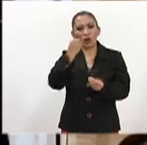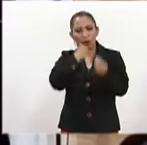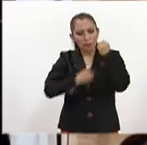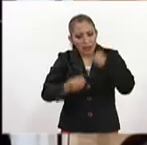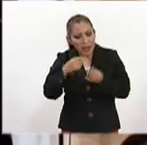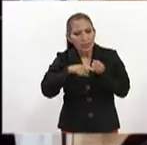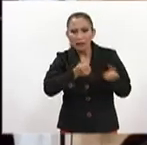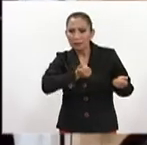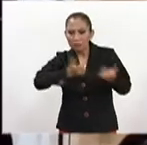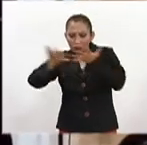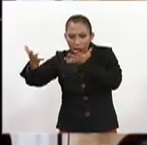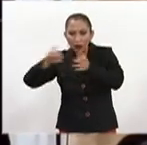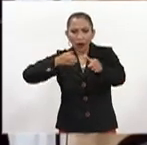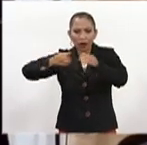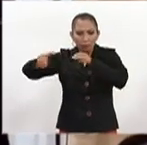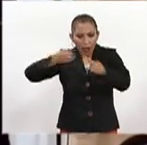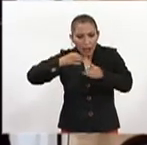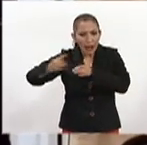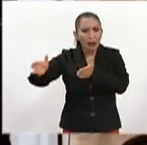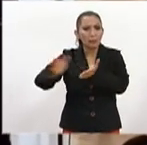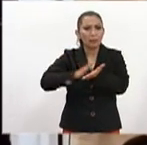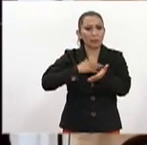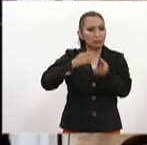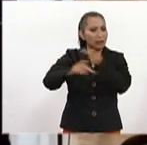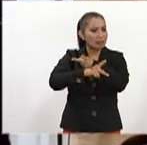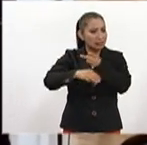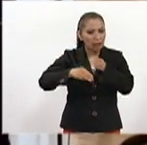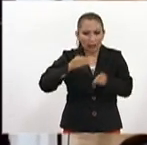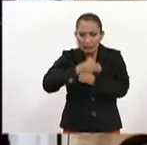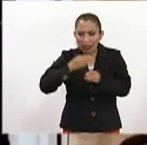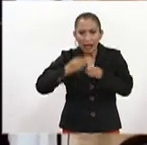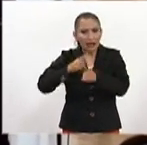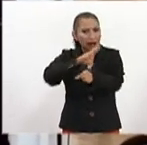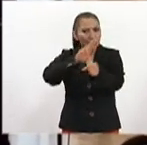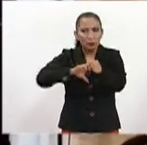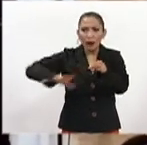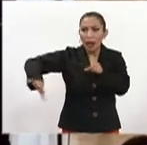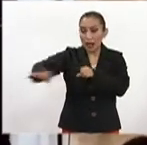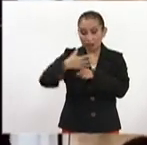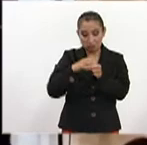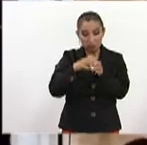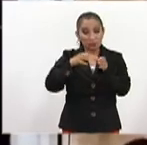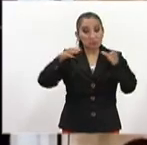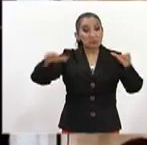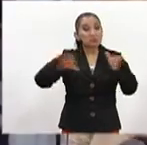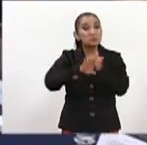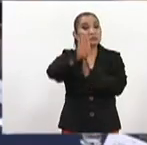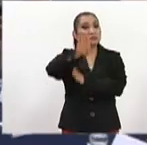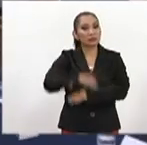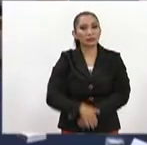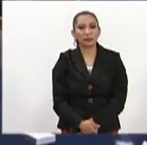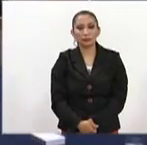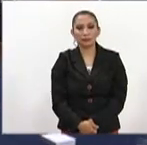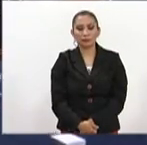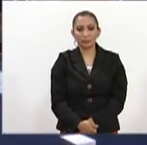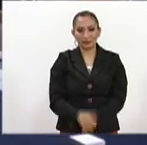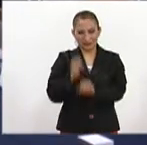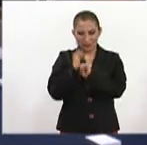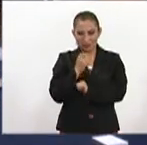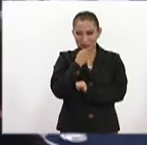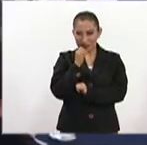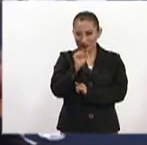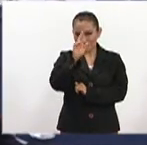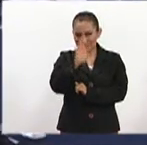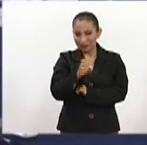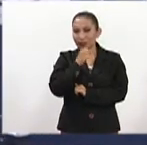alimentos, comerciamos materias primas. Es una relación rica que está creciendo. El canciller